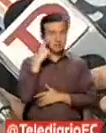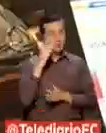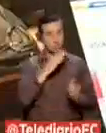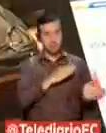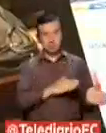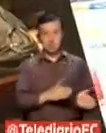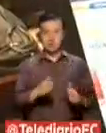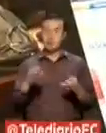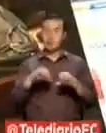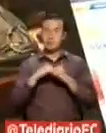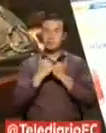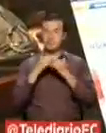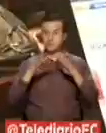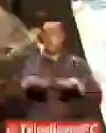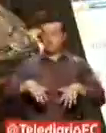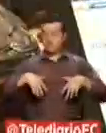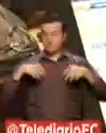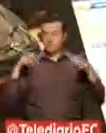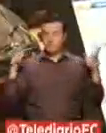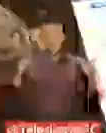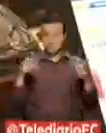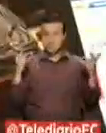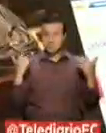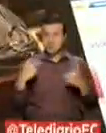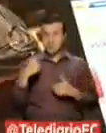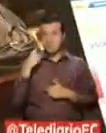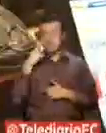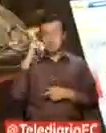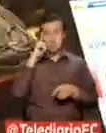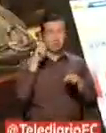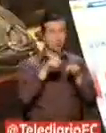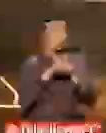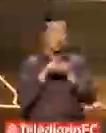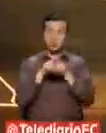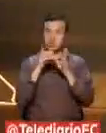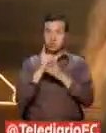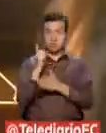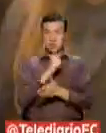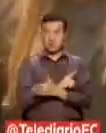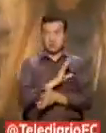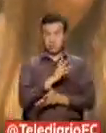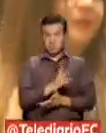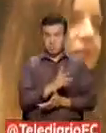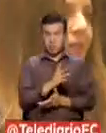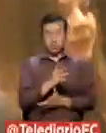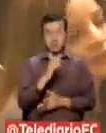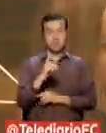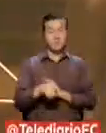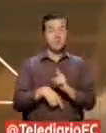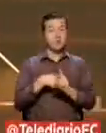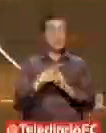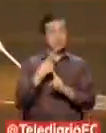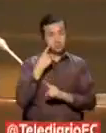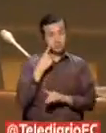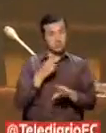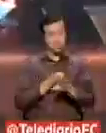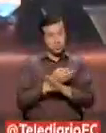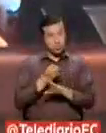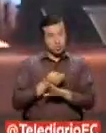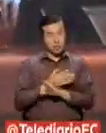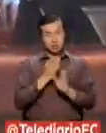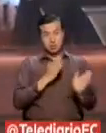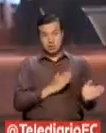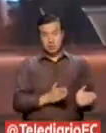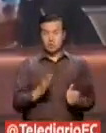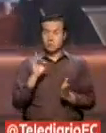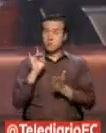horas en el Pleno del Legislativo, una vez que no hubo consensos la semana pasada. De por medio existen recomendaciones favorables a